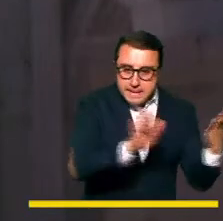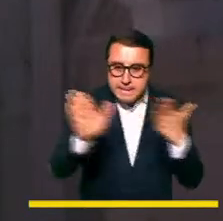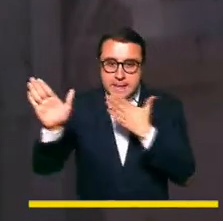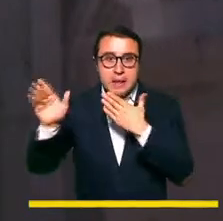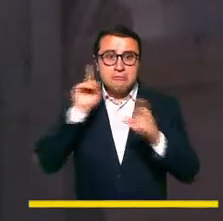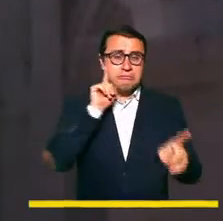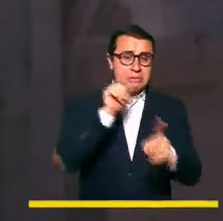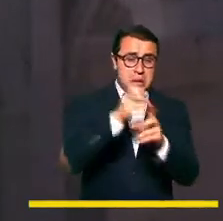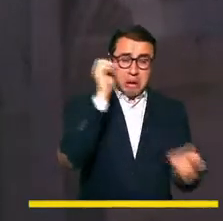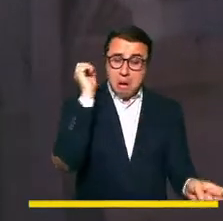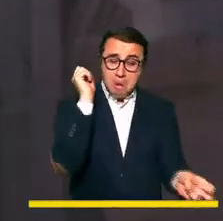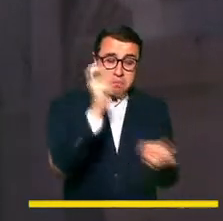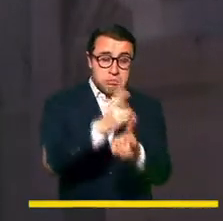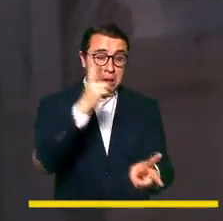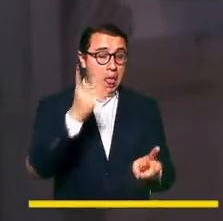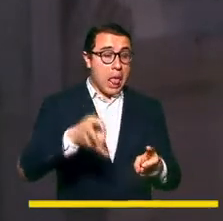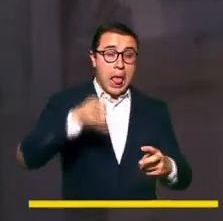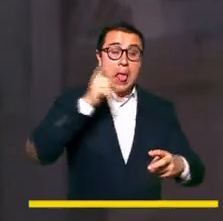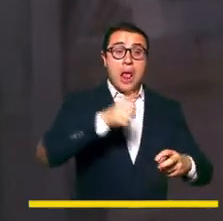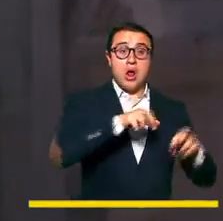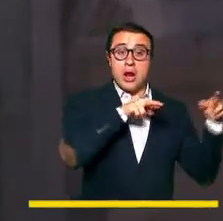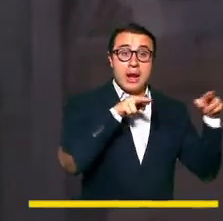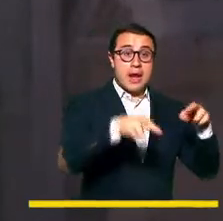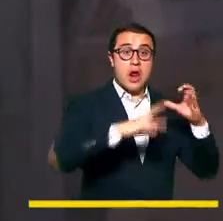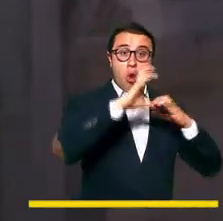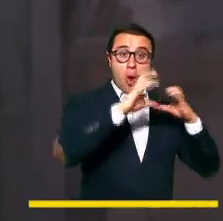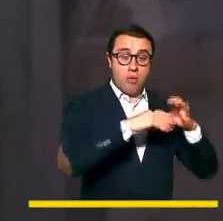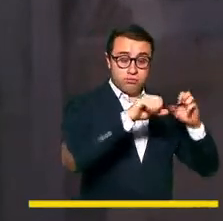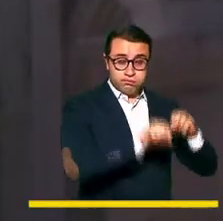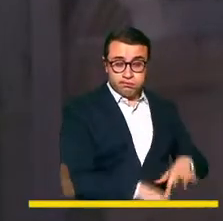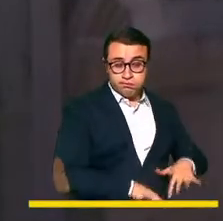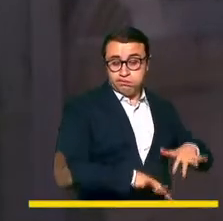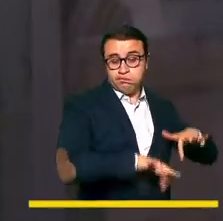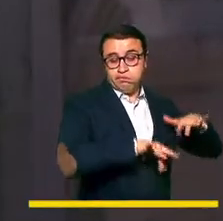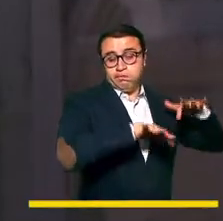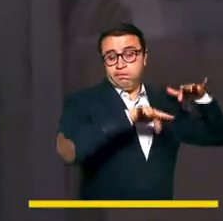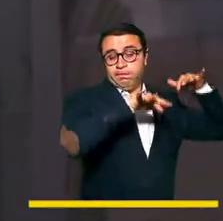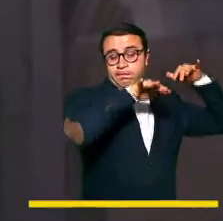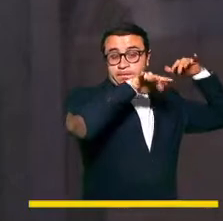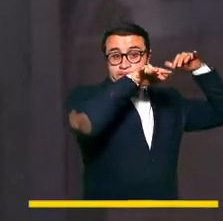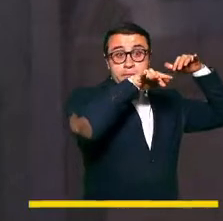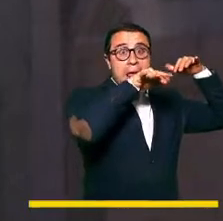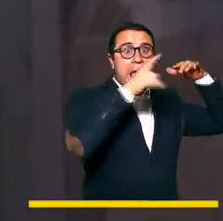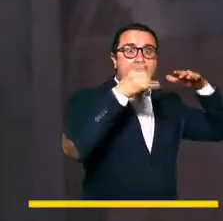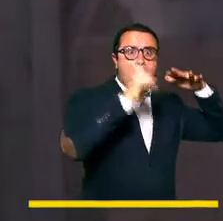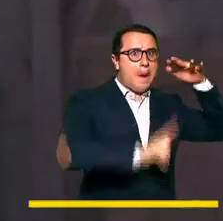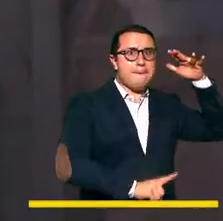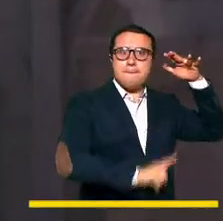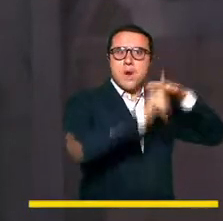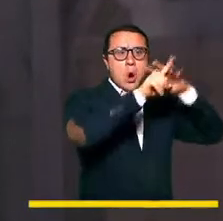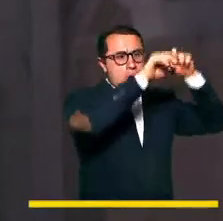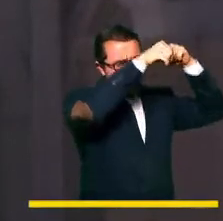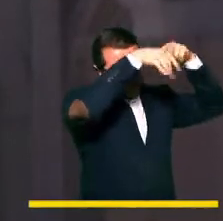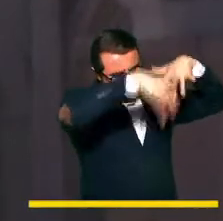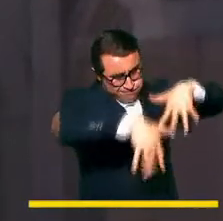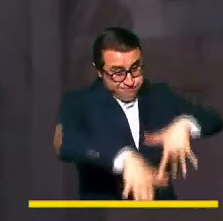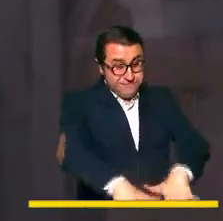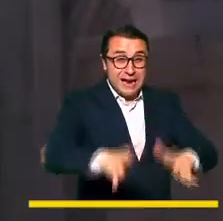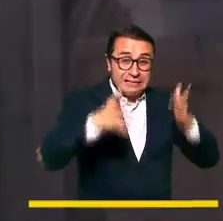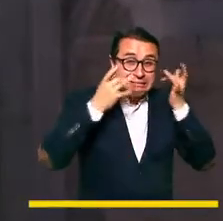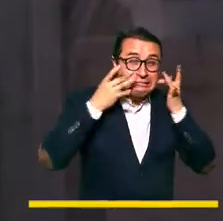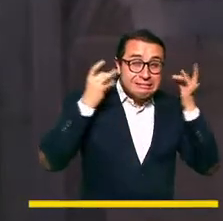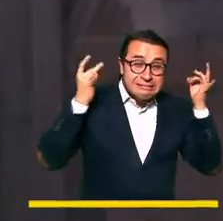del riesgo por avalancha del río Cauca derivado de su embalsamiento en Hidroituango y